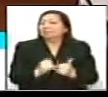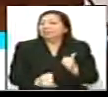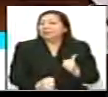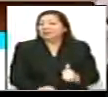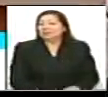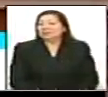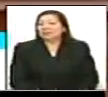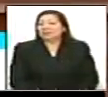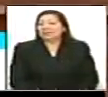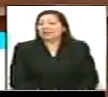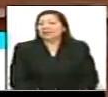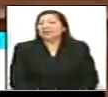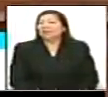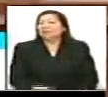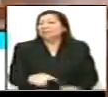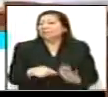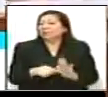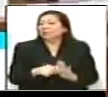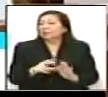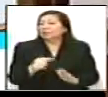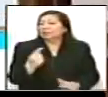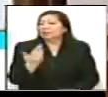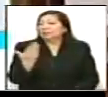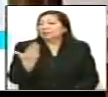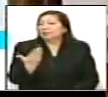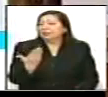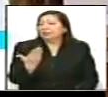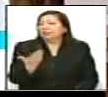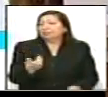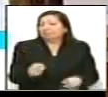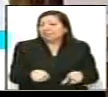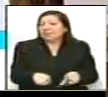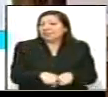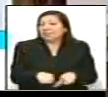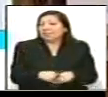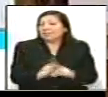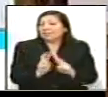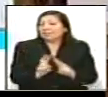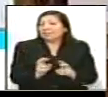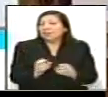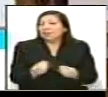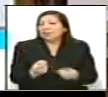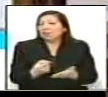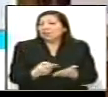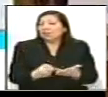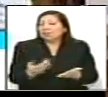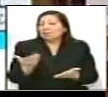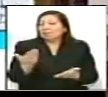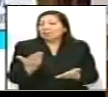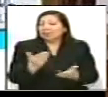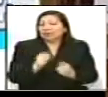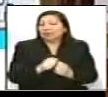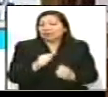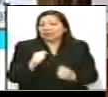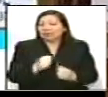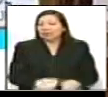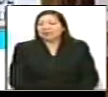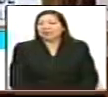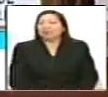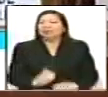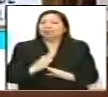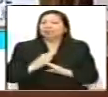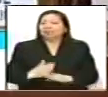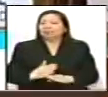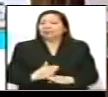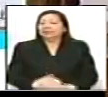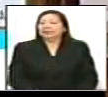siendo denegados. Y no solo eso, sino que a la vez se ve cómo estos pedidos de levantamiento de inmunidad